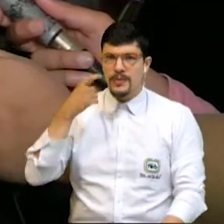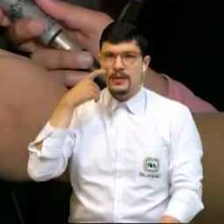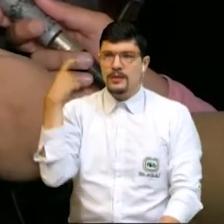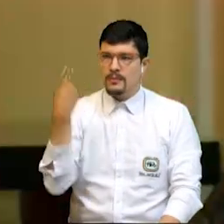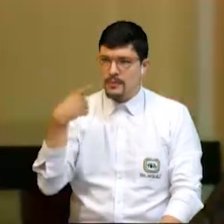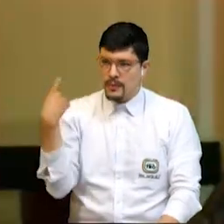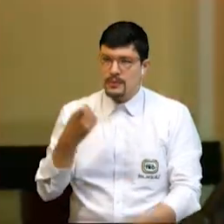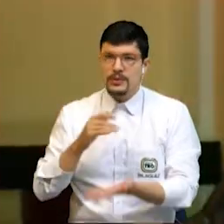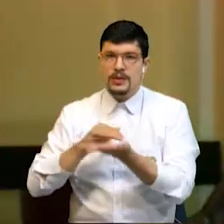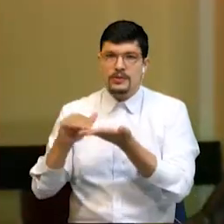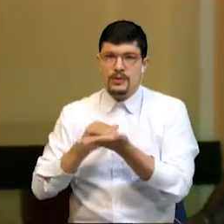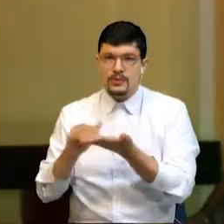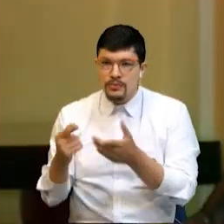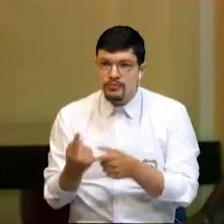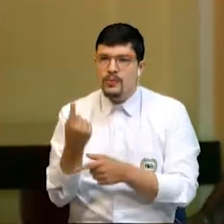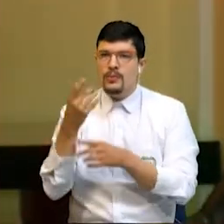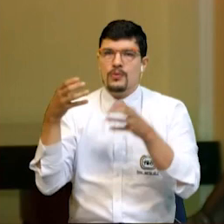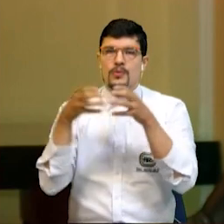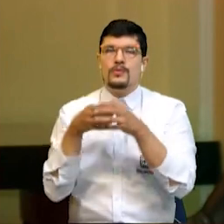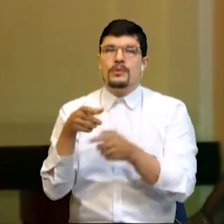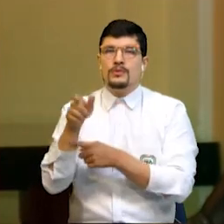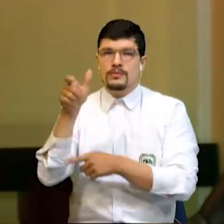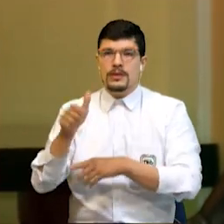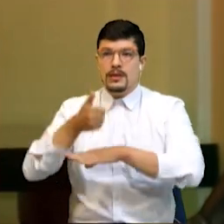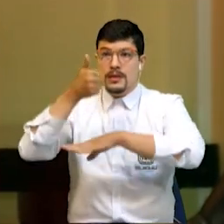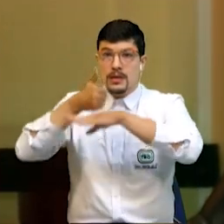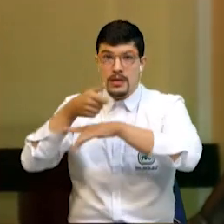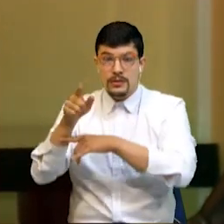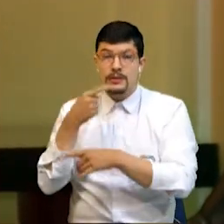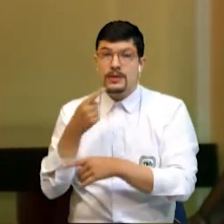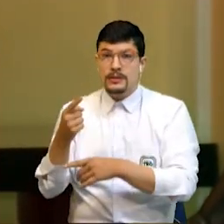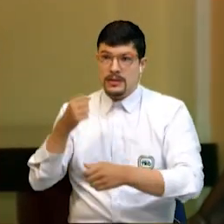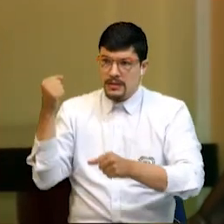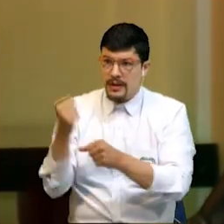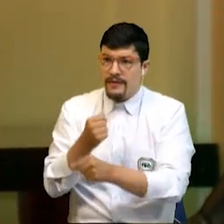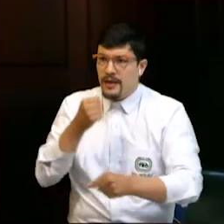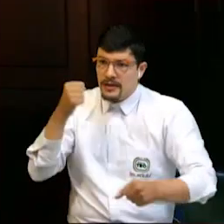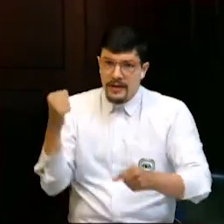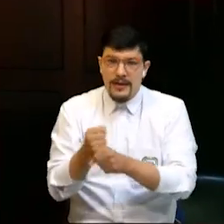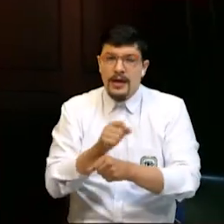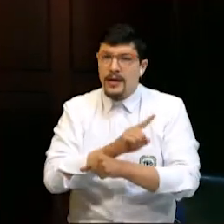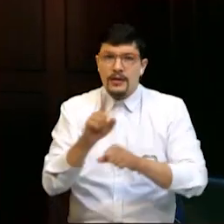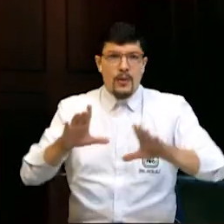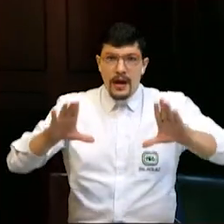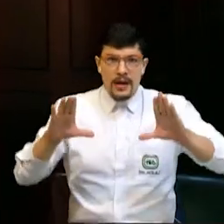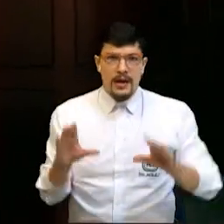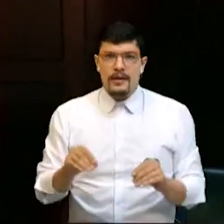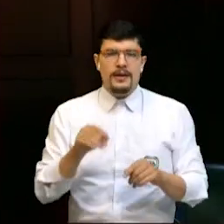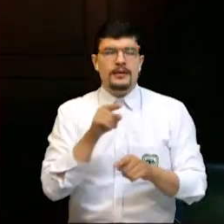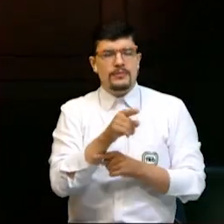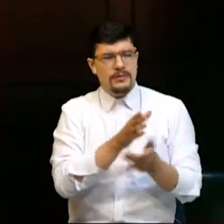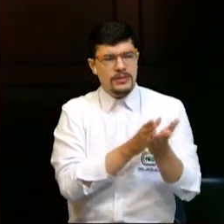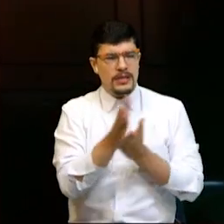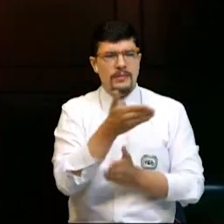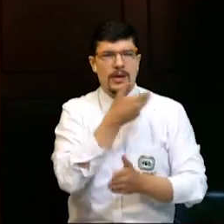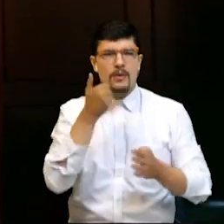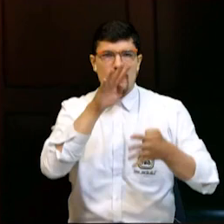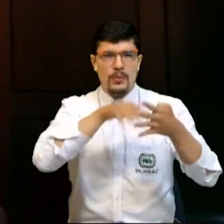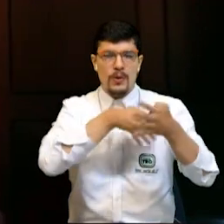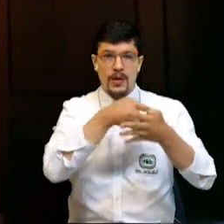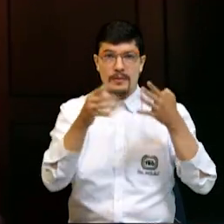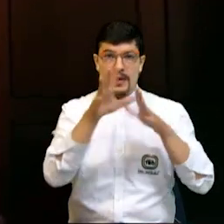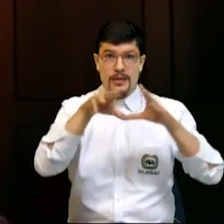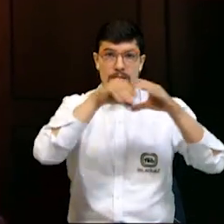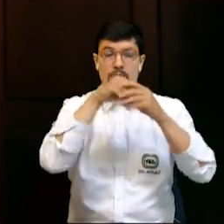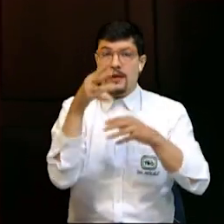como un solo grupo la gerente señaló que trabajará incansablemente por mejorar la parrilla del canal tro y además por